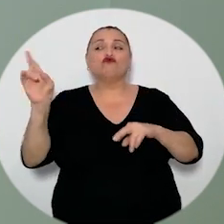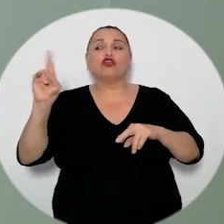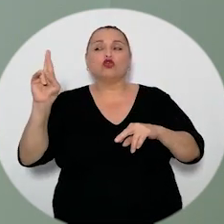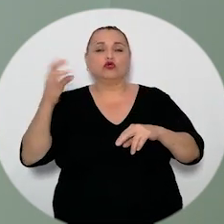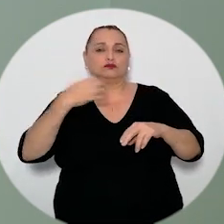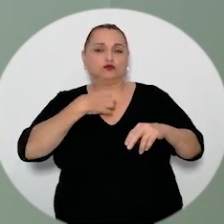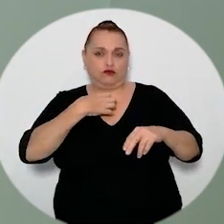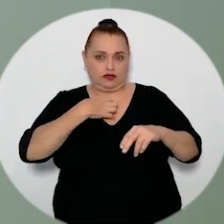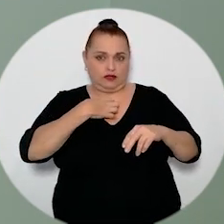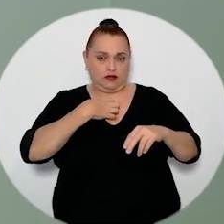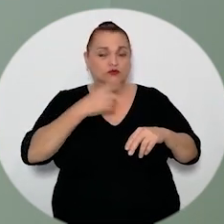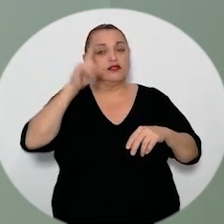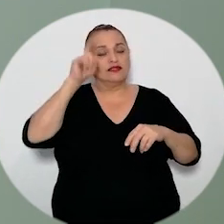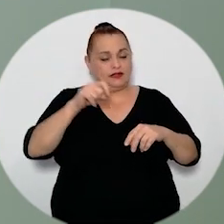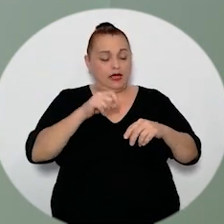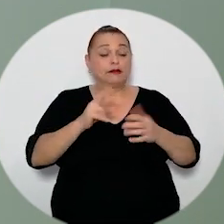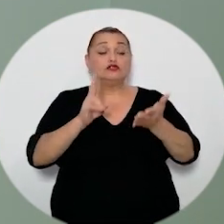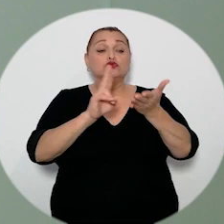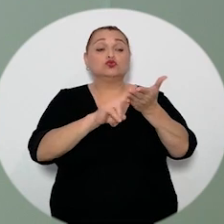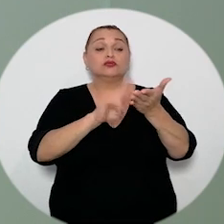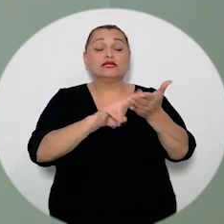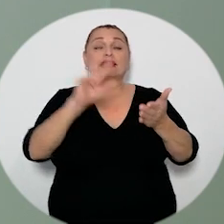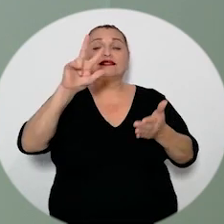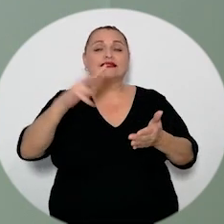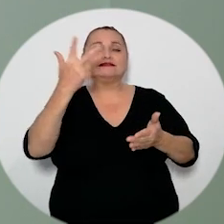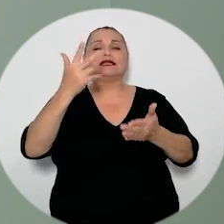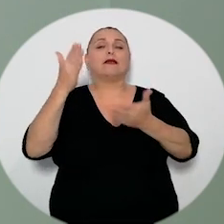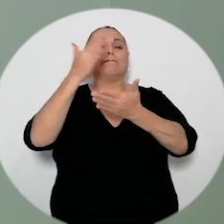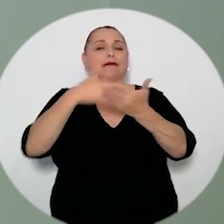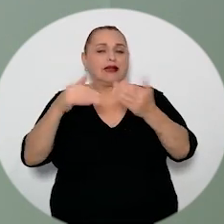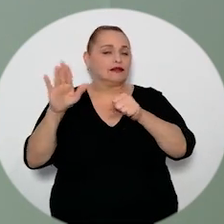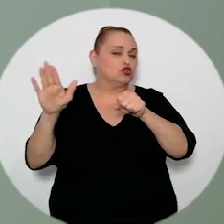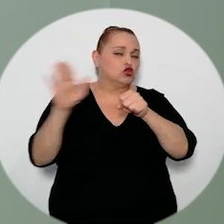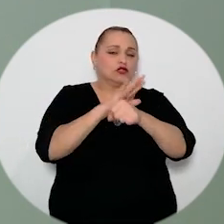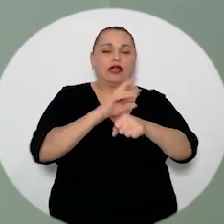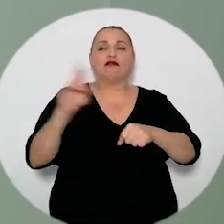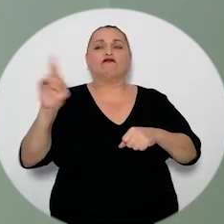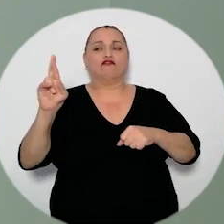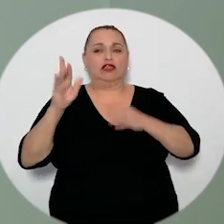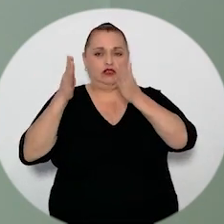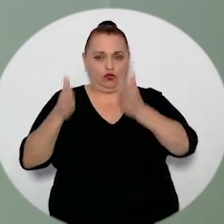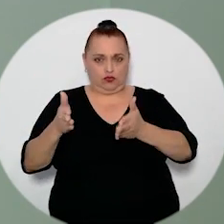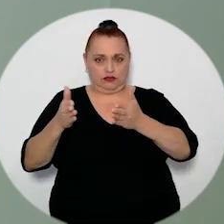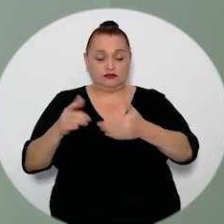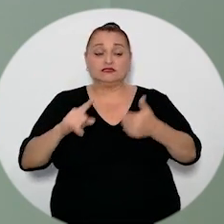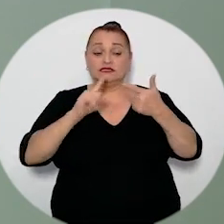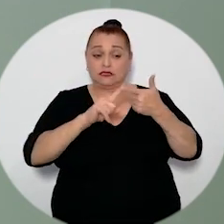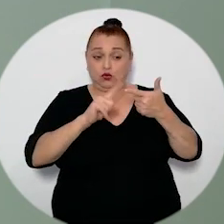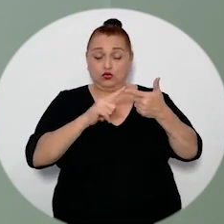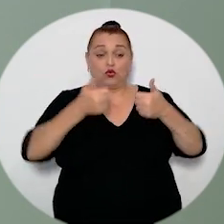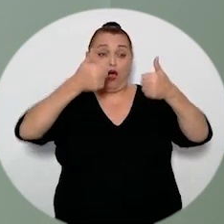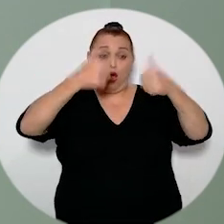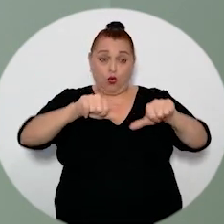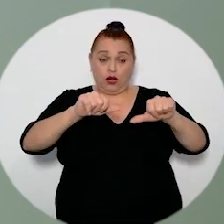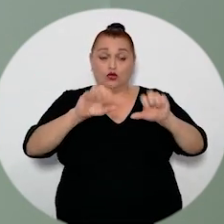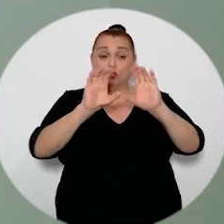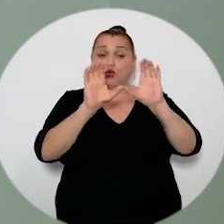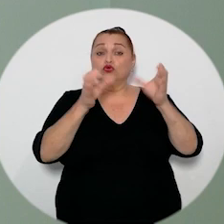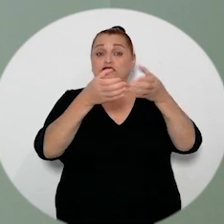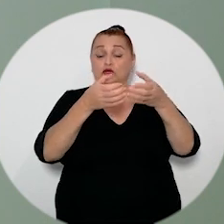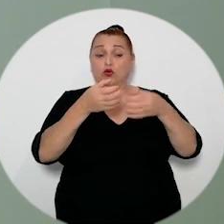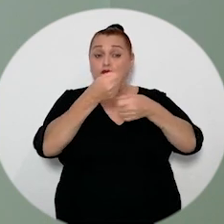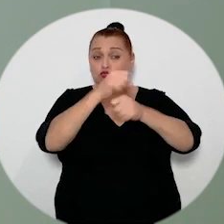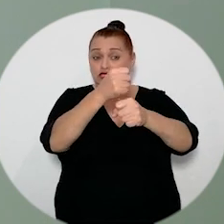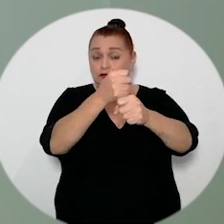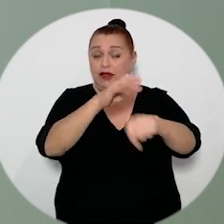regidores propietarios y debe estar suscrita por la tercera parte del total de regidores. Segundo, el acuerdo del Consejo